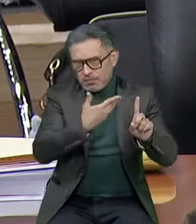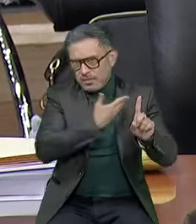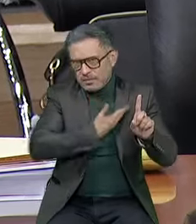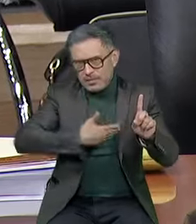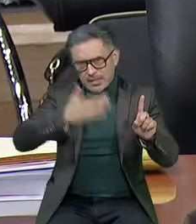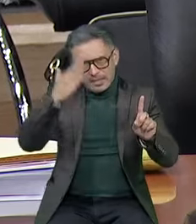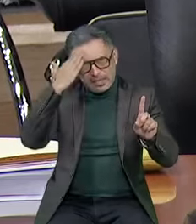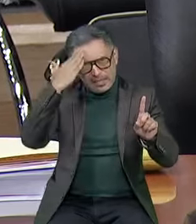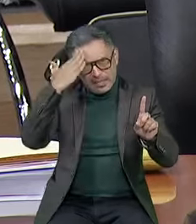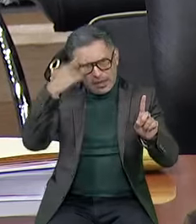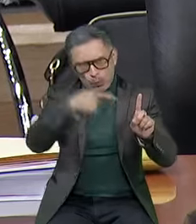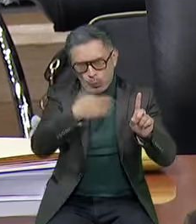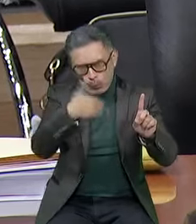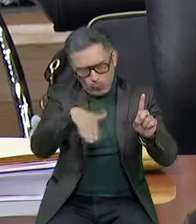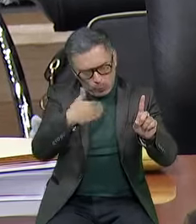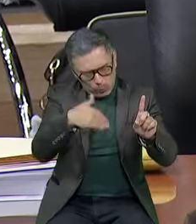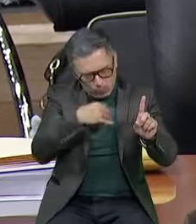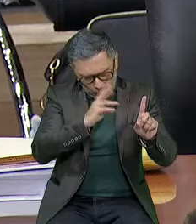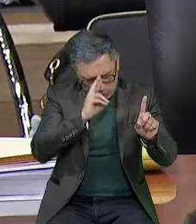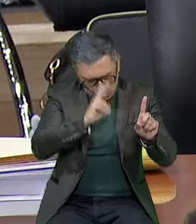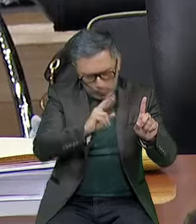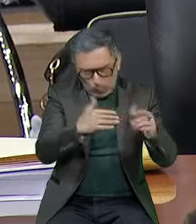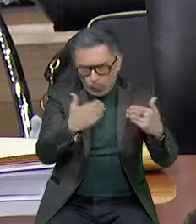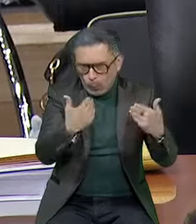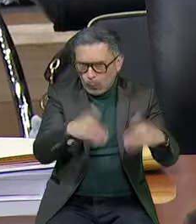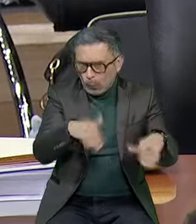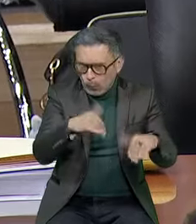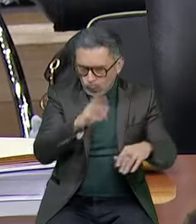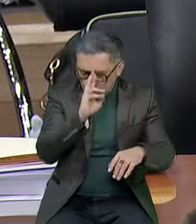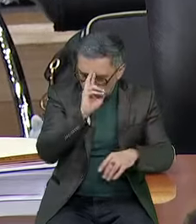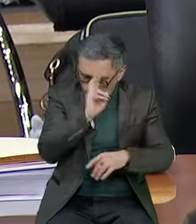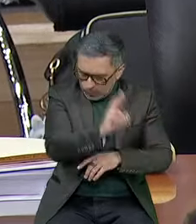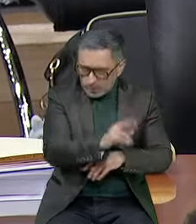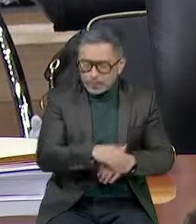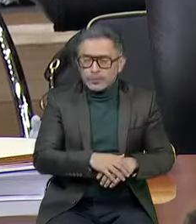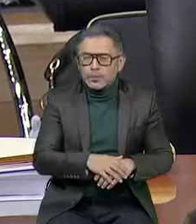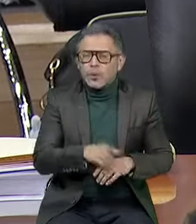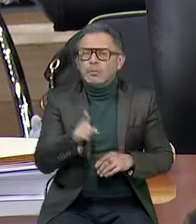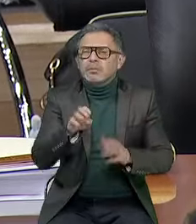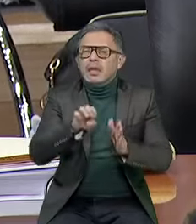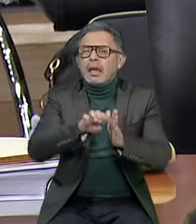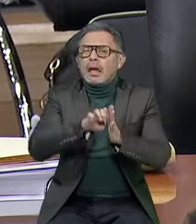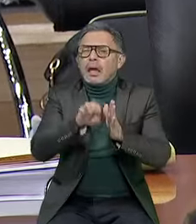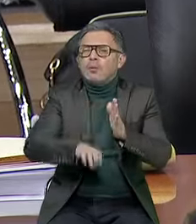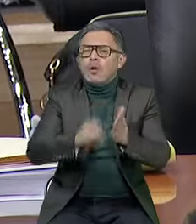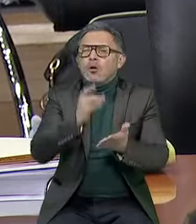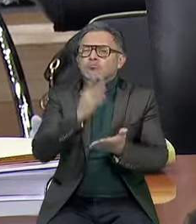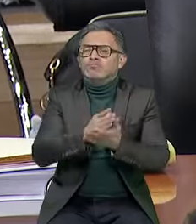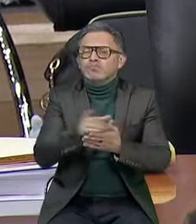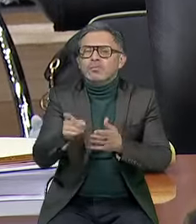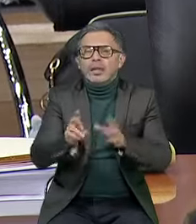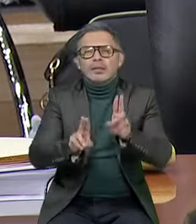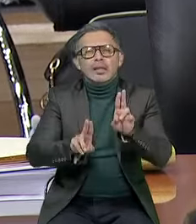un honor grande. Y un ejemplo muy fuerte, demócrata, que vivió